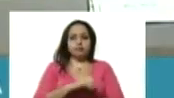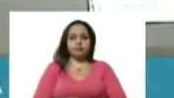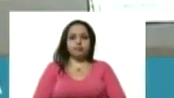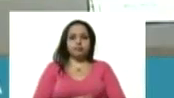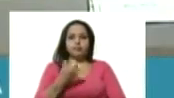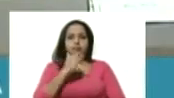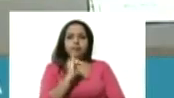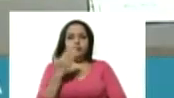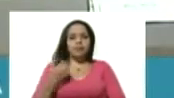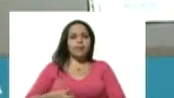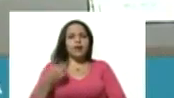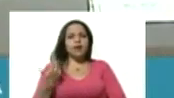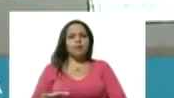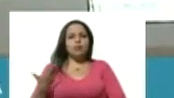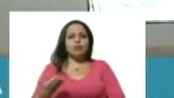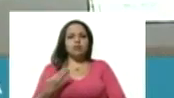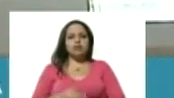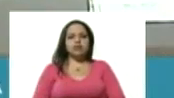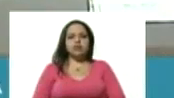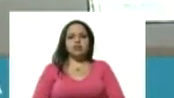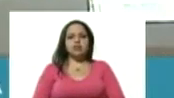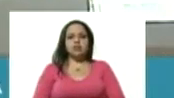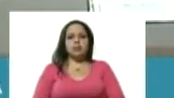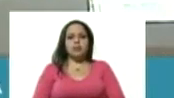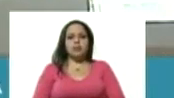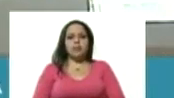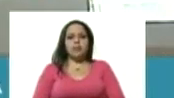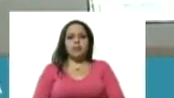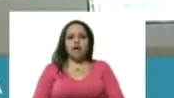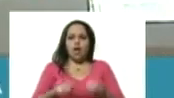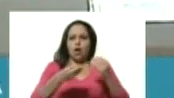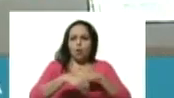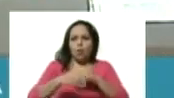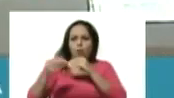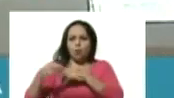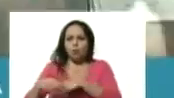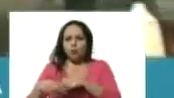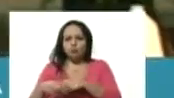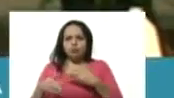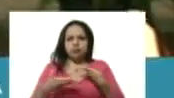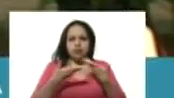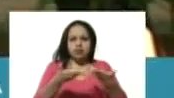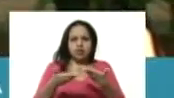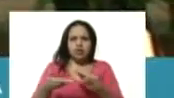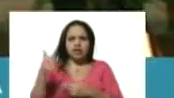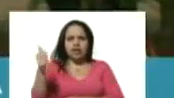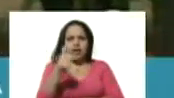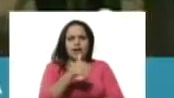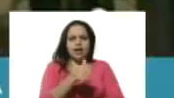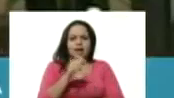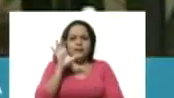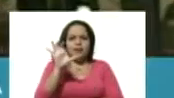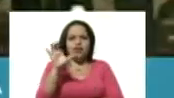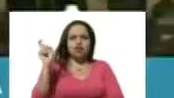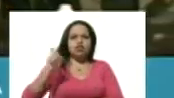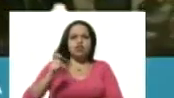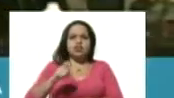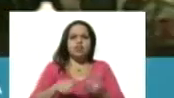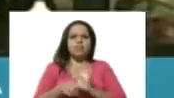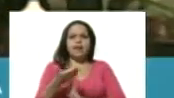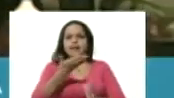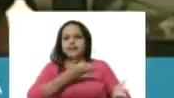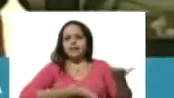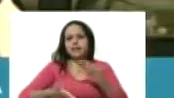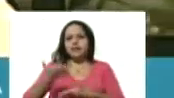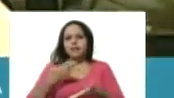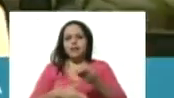demos prioridad a la complementariedad, produciendo cada país lo que le resulte más competitivo, intercambiar